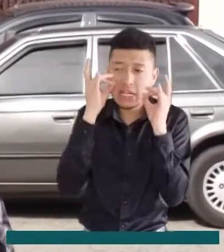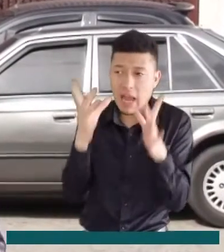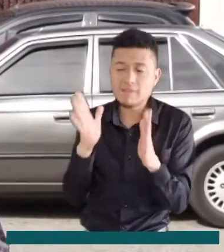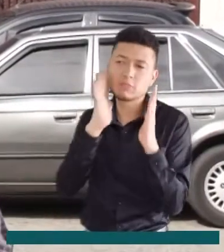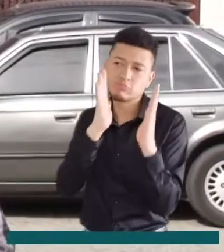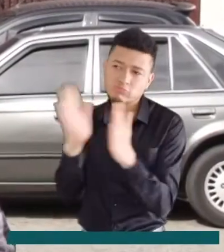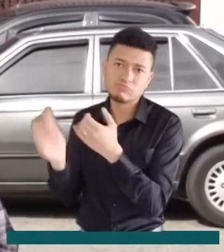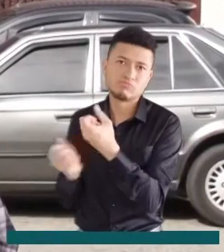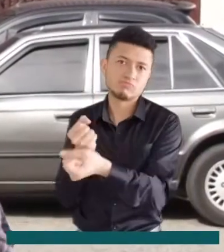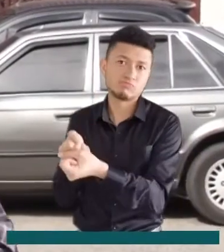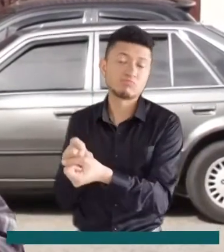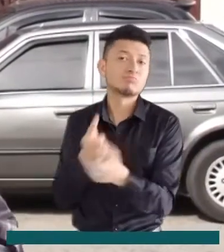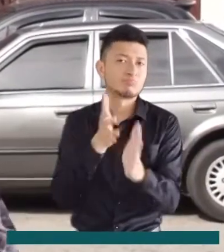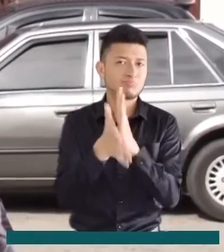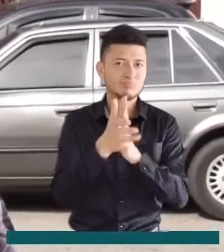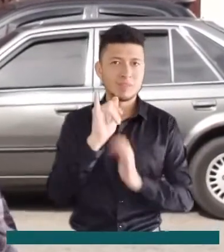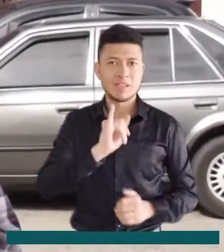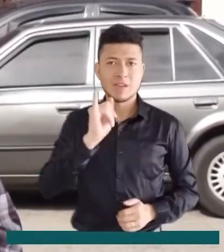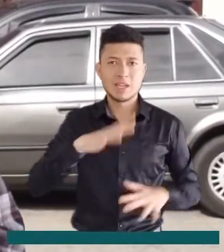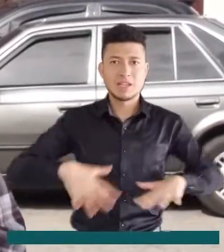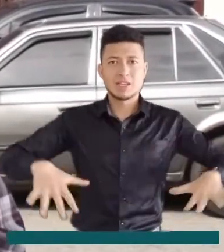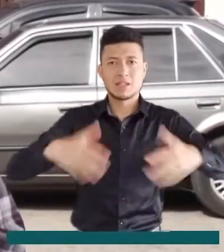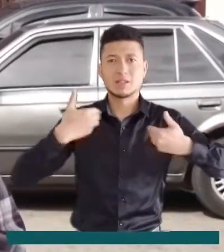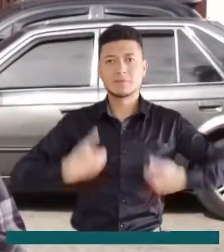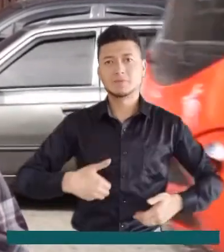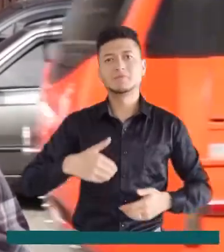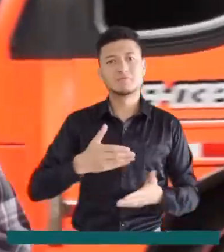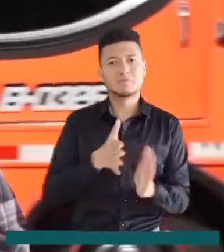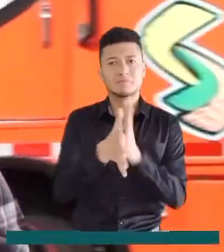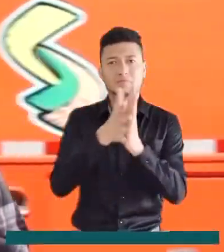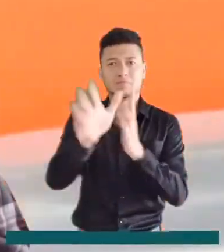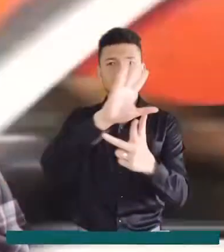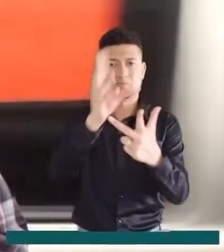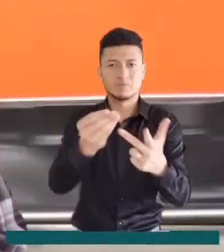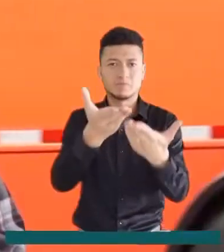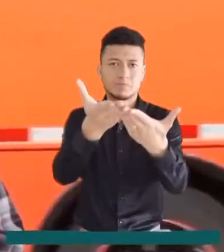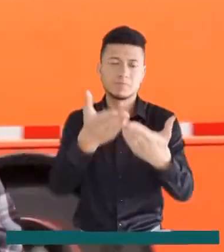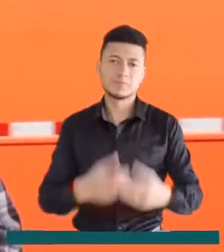pobreza en esta ciudad. Desde Ibagué, informó Juan Manuel Escobar Arias para Enlace 13.